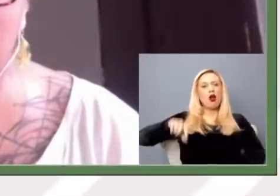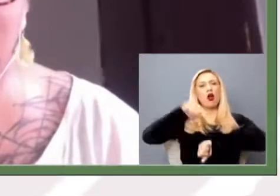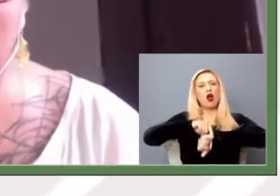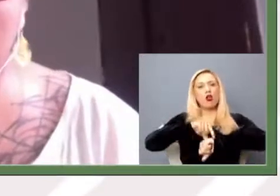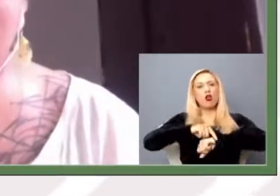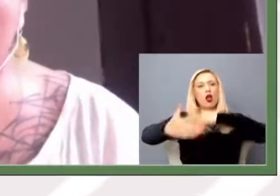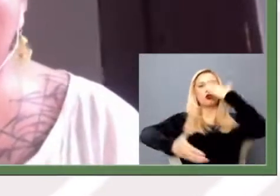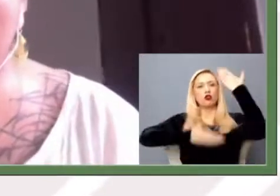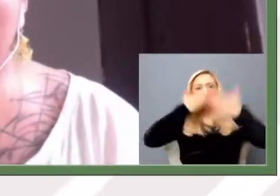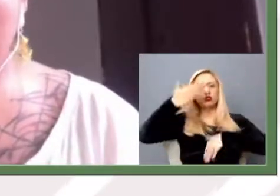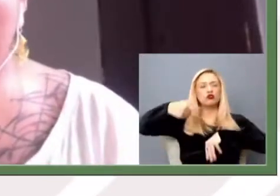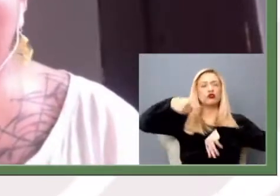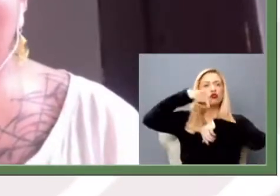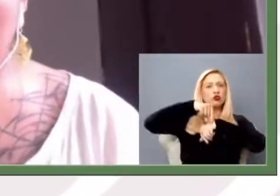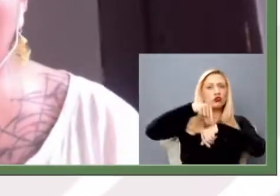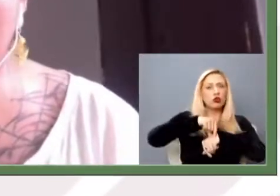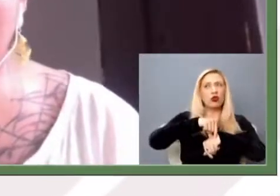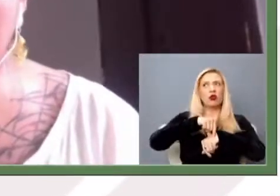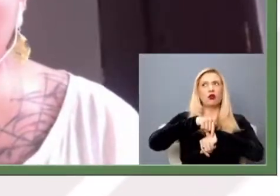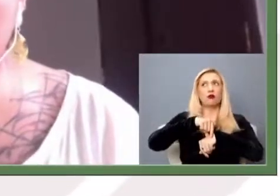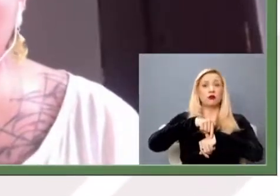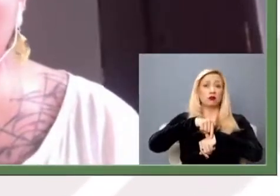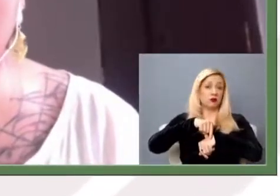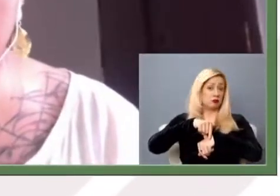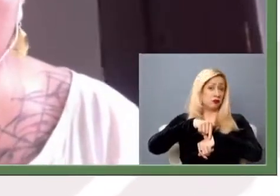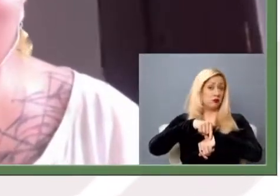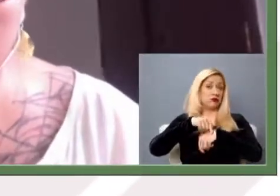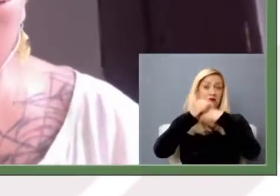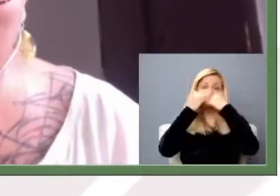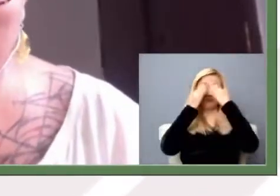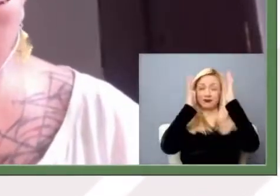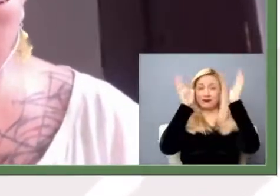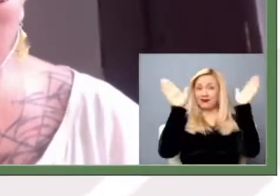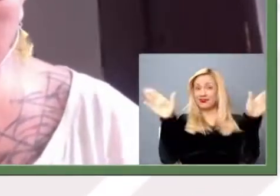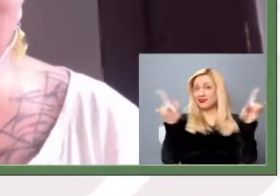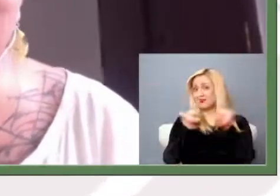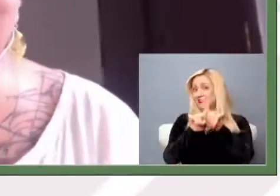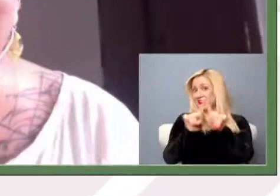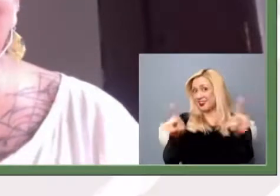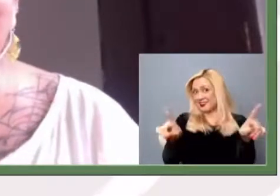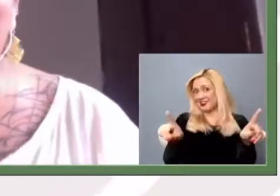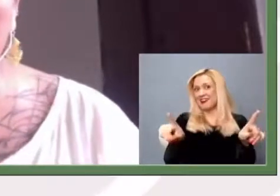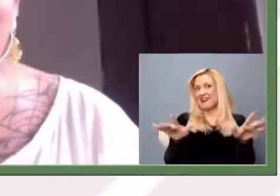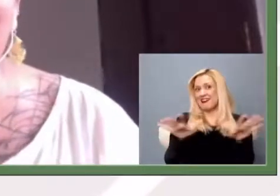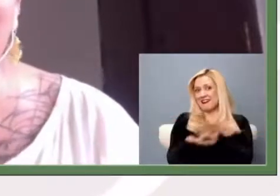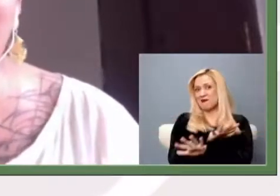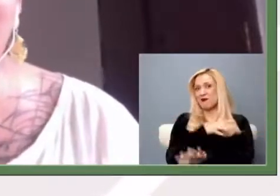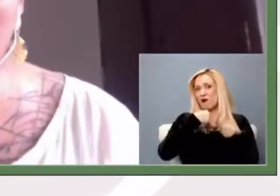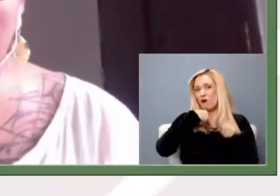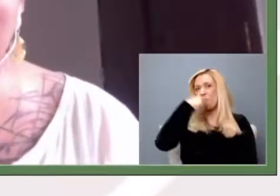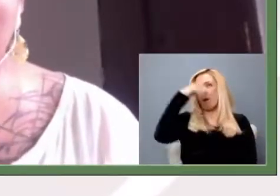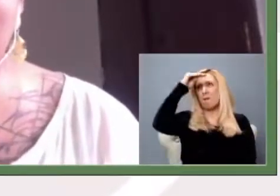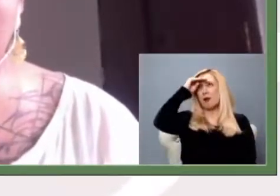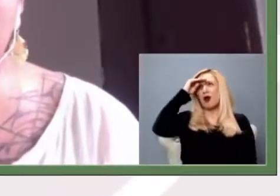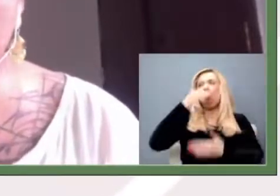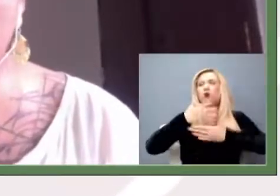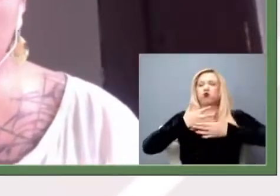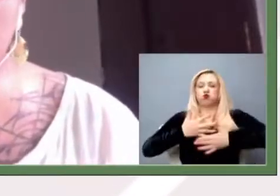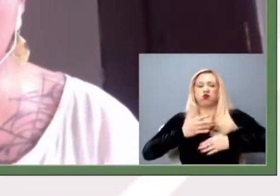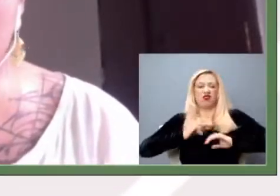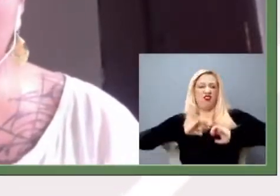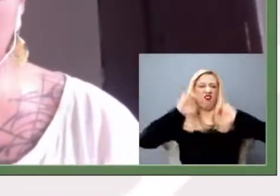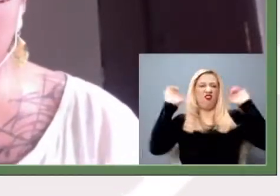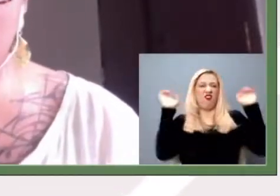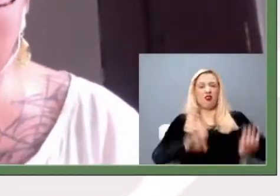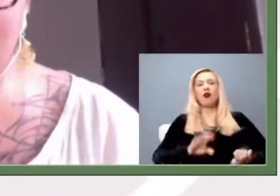o biomedicina que nos cuentan otras historias también, ¿no? Entonces, creo que la gordofobia tiene que ver mucho con eso,